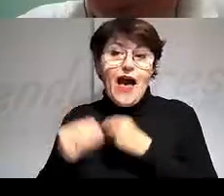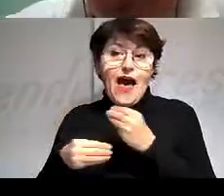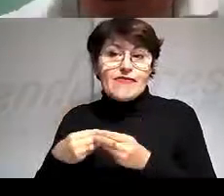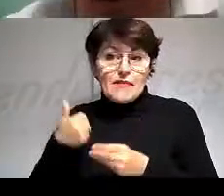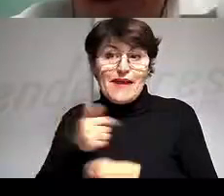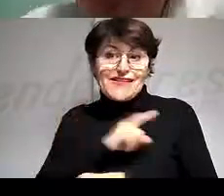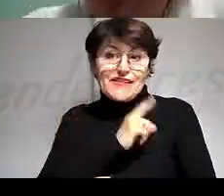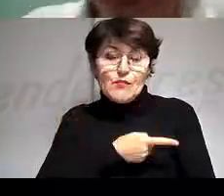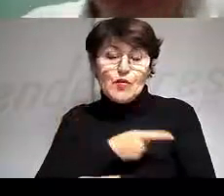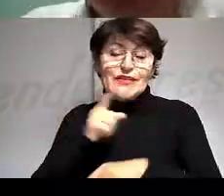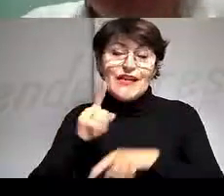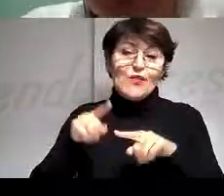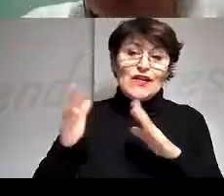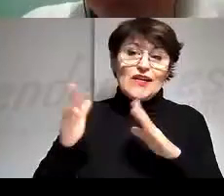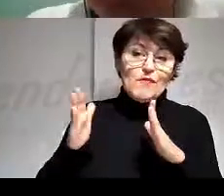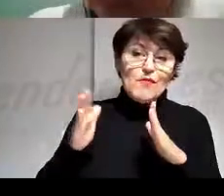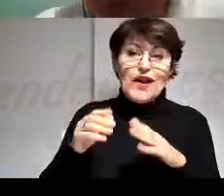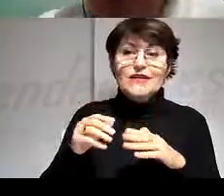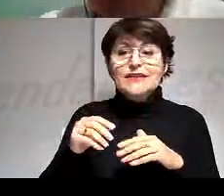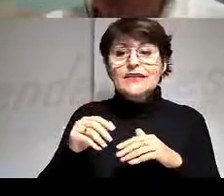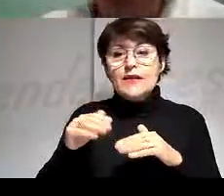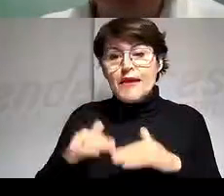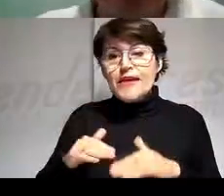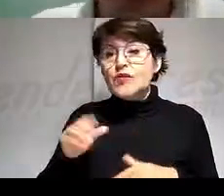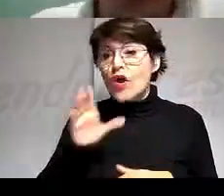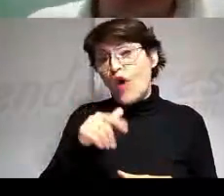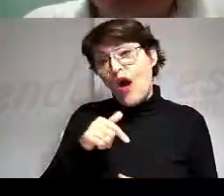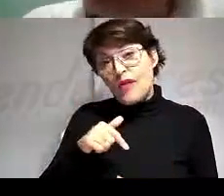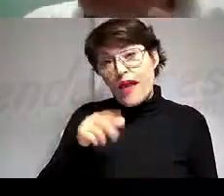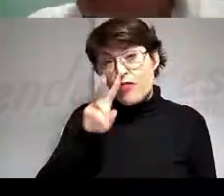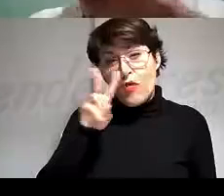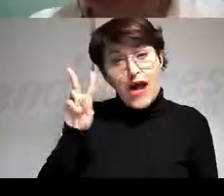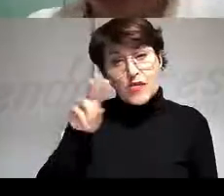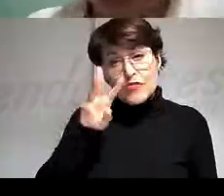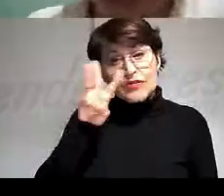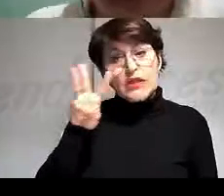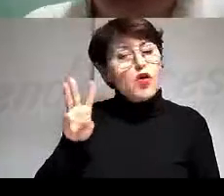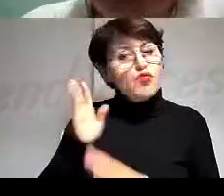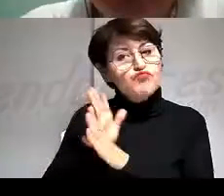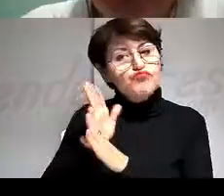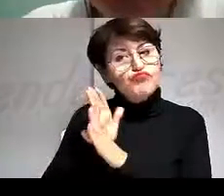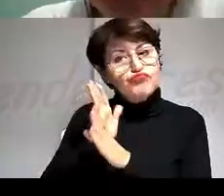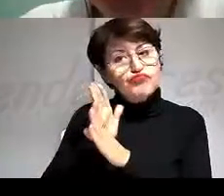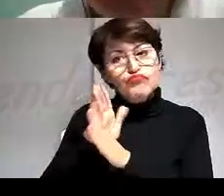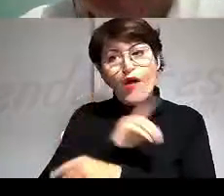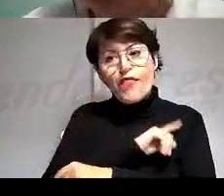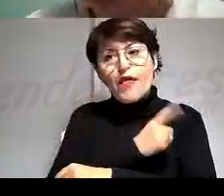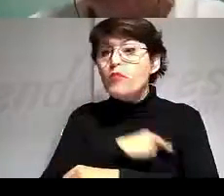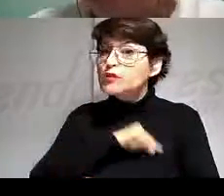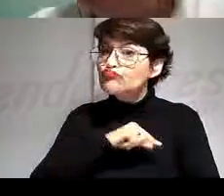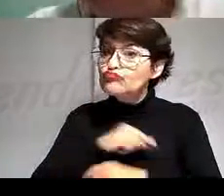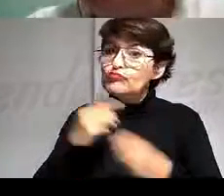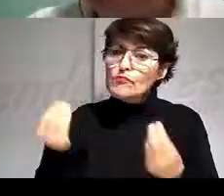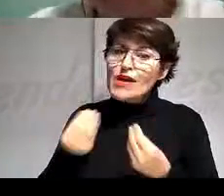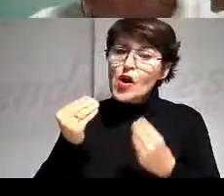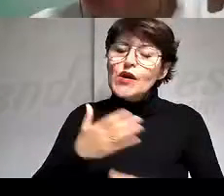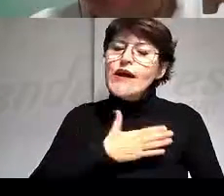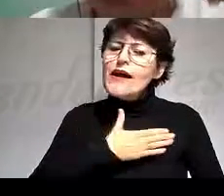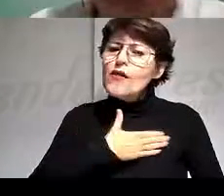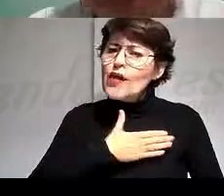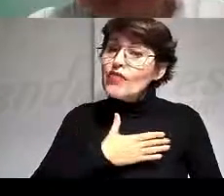a cabo. Ahora llevo 2 o 3 años que sí que lo hago más o menos de manera regular, y la verdad es que uno se siente mejor. A nivel cardíaco, ¿por